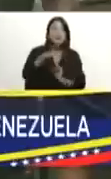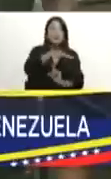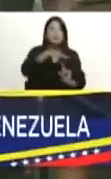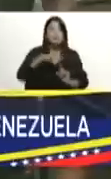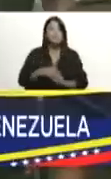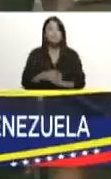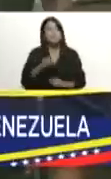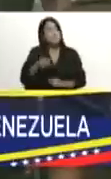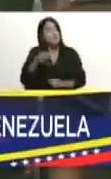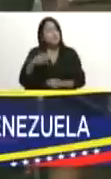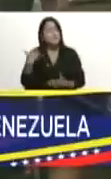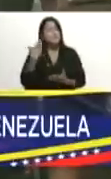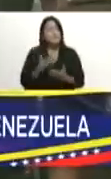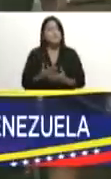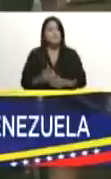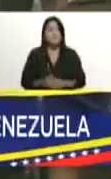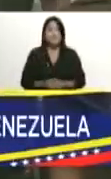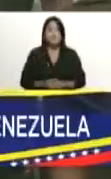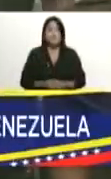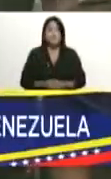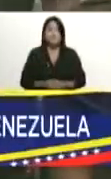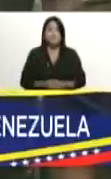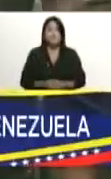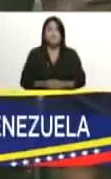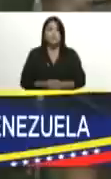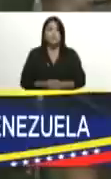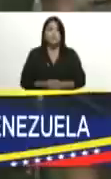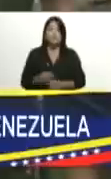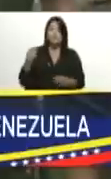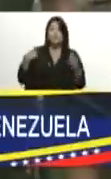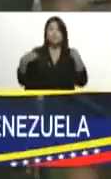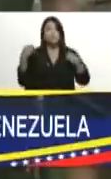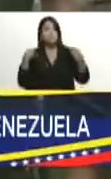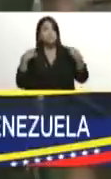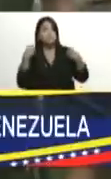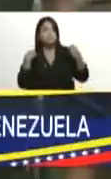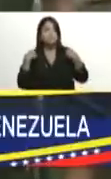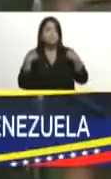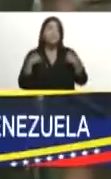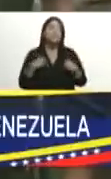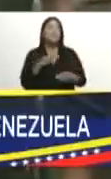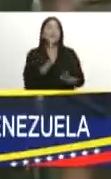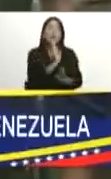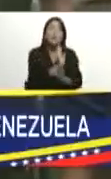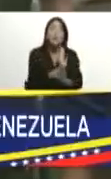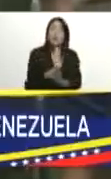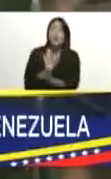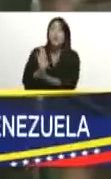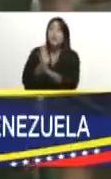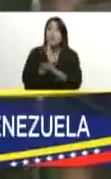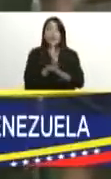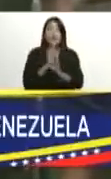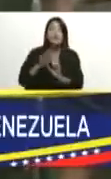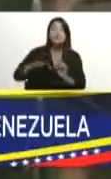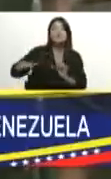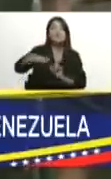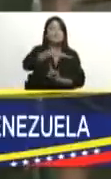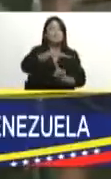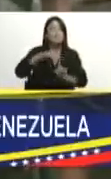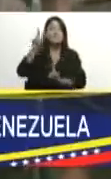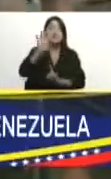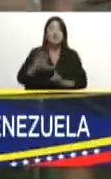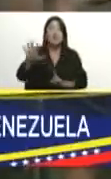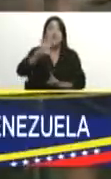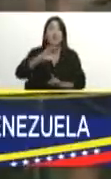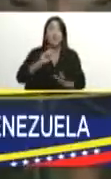por supuesto, si estamos llamados a ejercer la seguridad de todo el pueblo de Venezuela, para